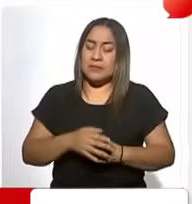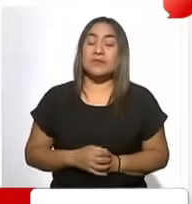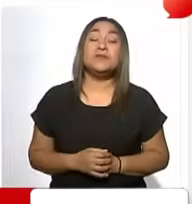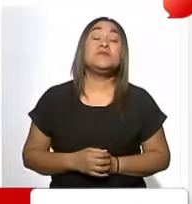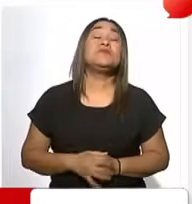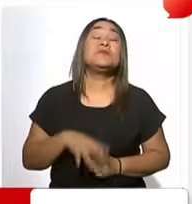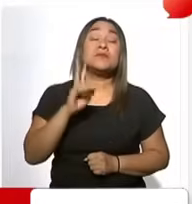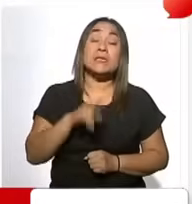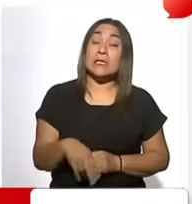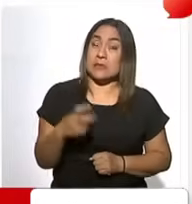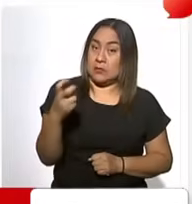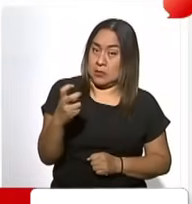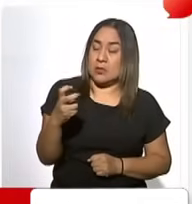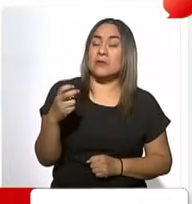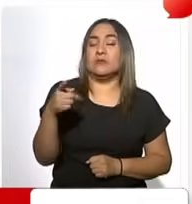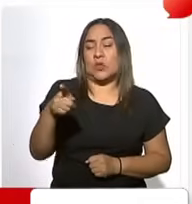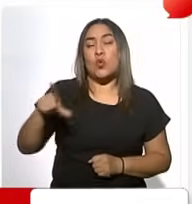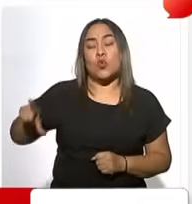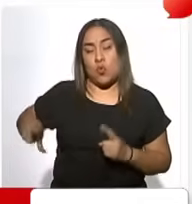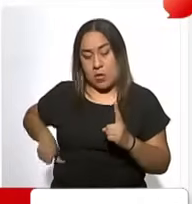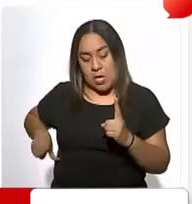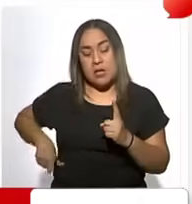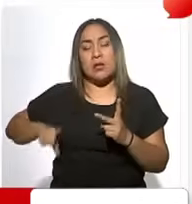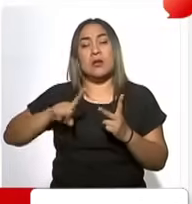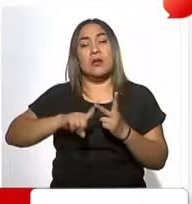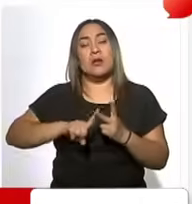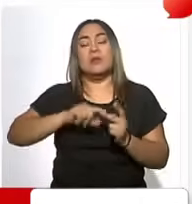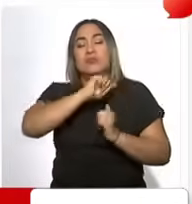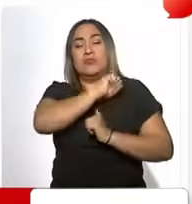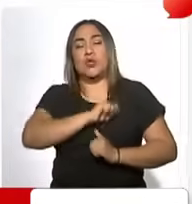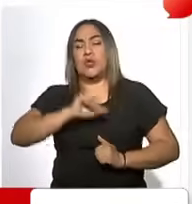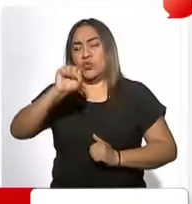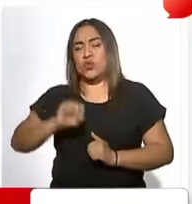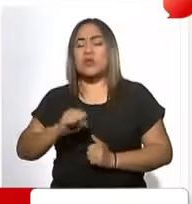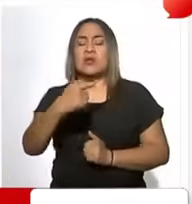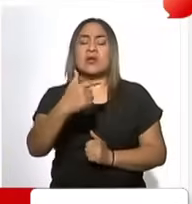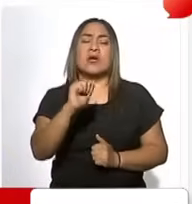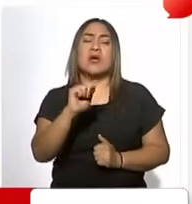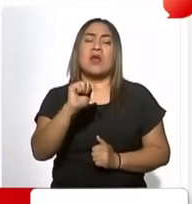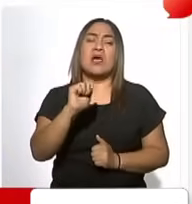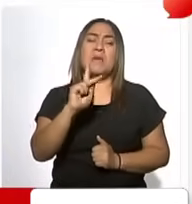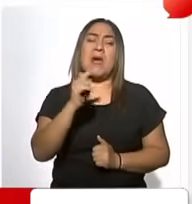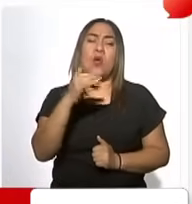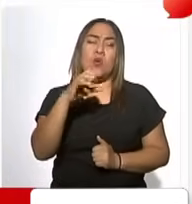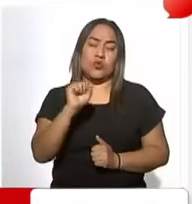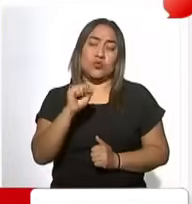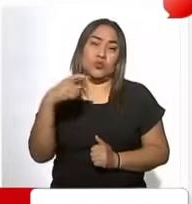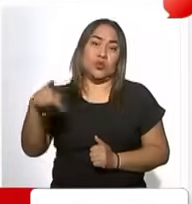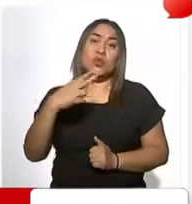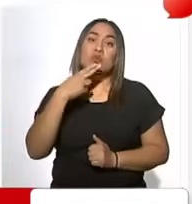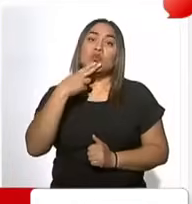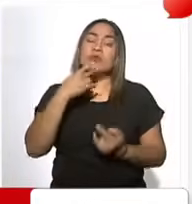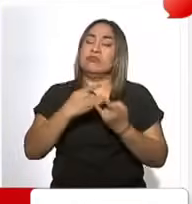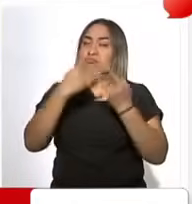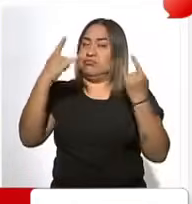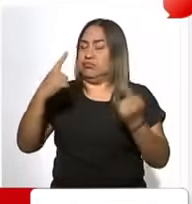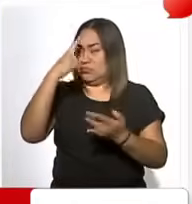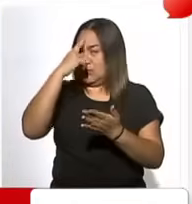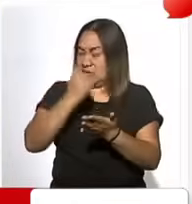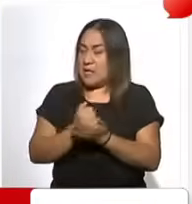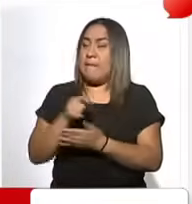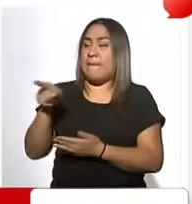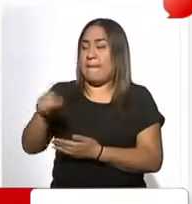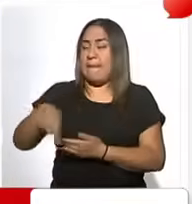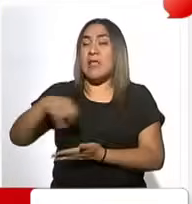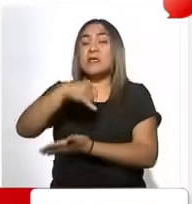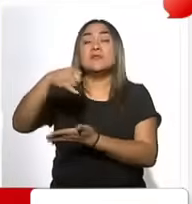decir está el departamento de estado está el comando Sur desde Galápagos que es patrimonio de la humanidad se les ha entregado la